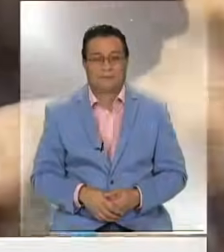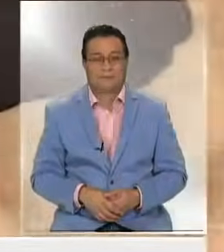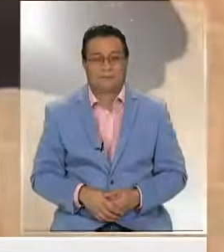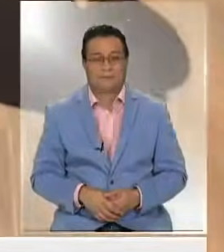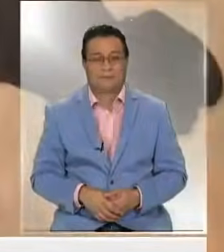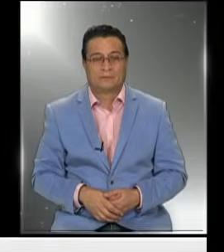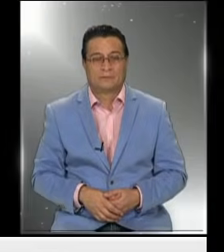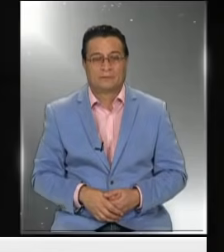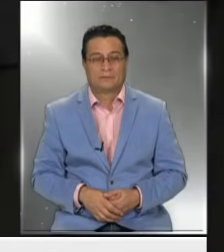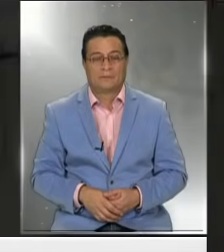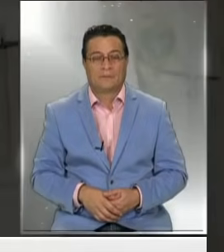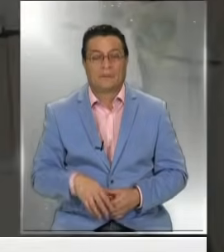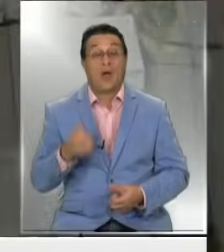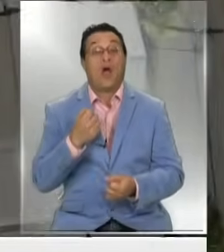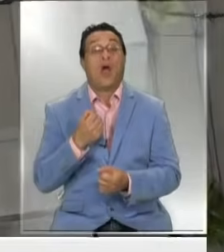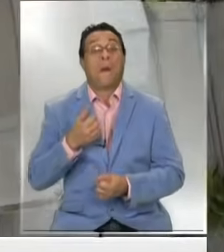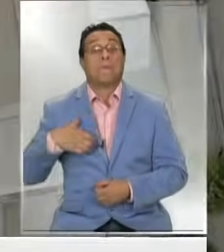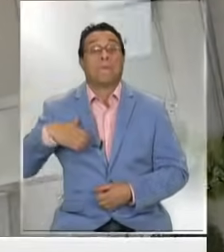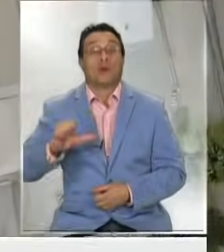¡Policía!